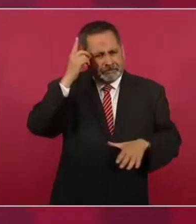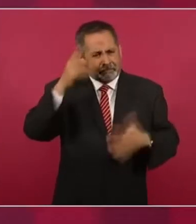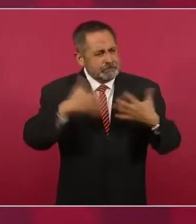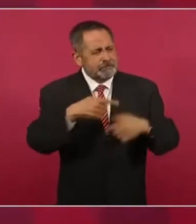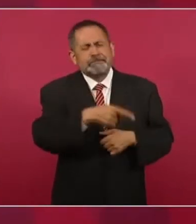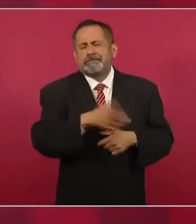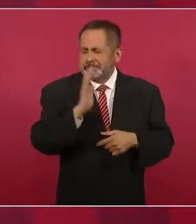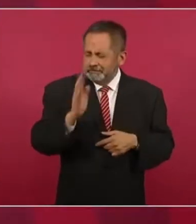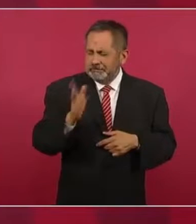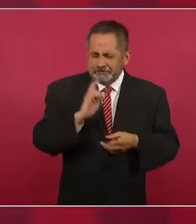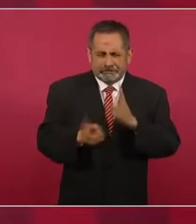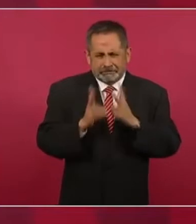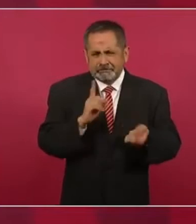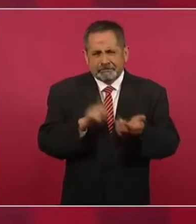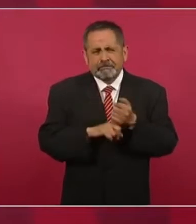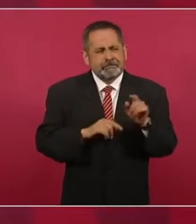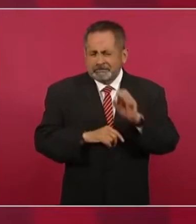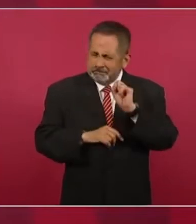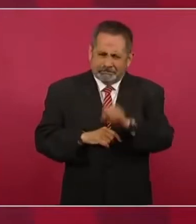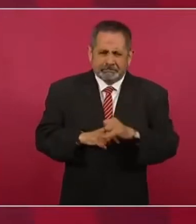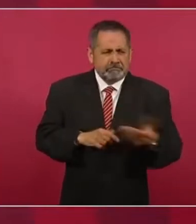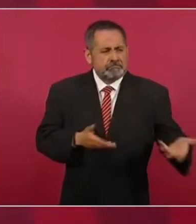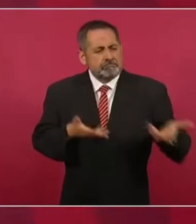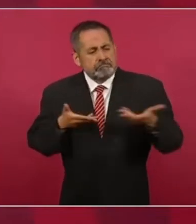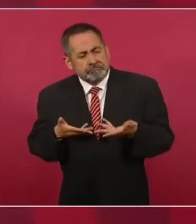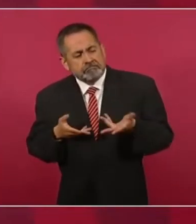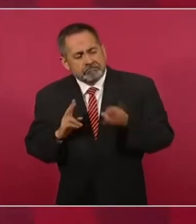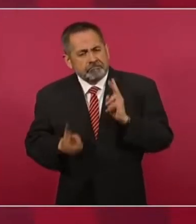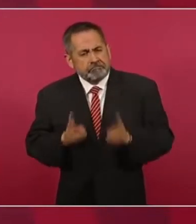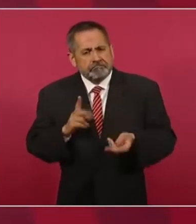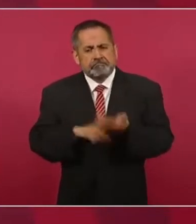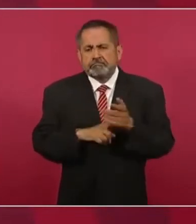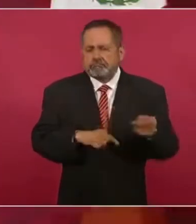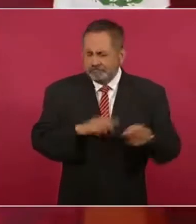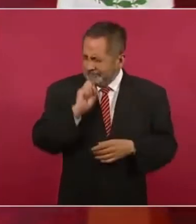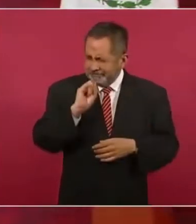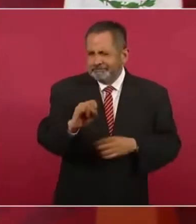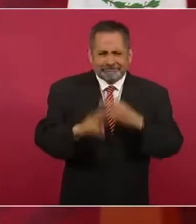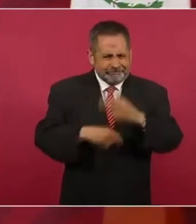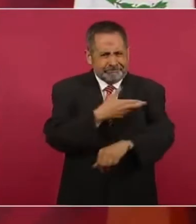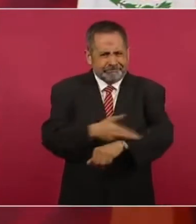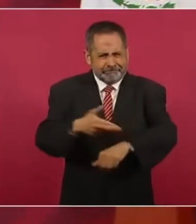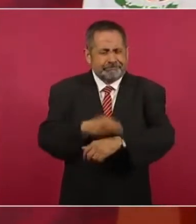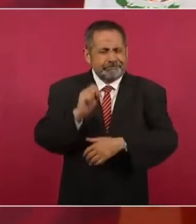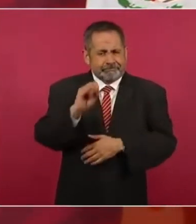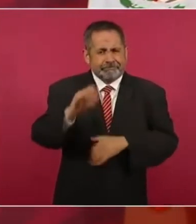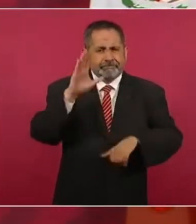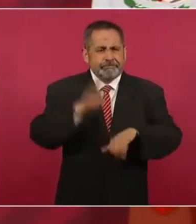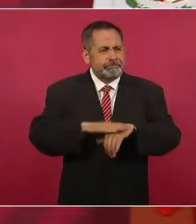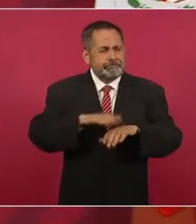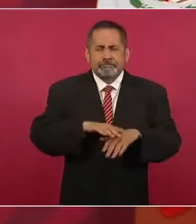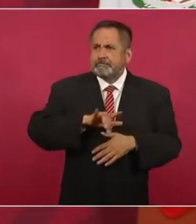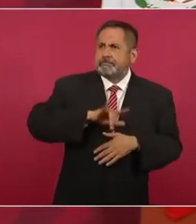ya vinieron a ofrecer que van a tener más